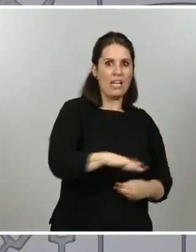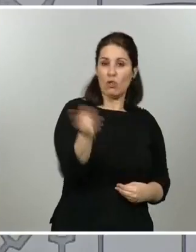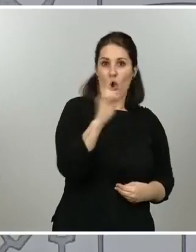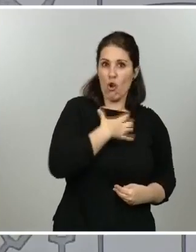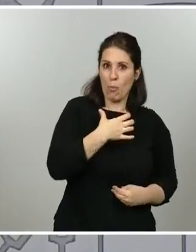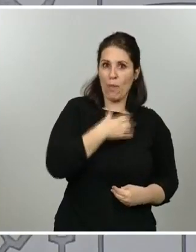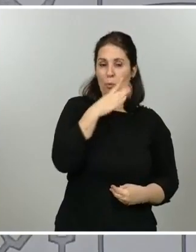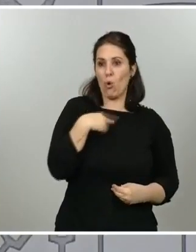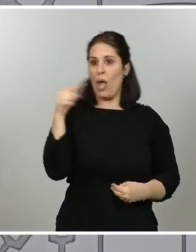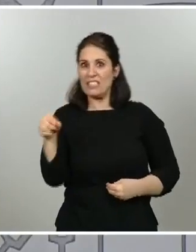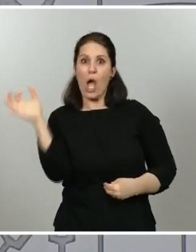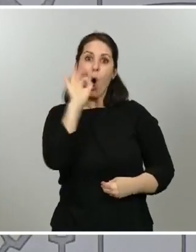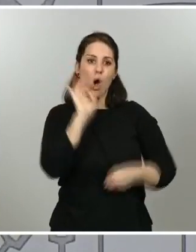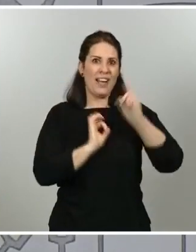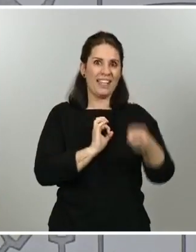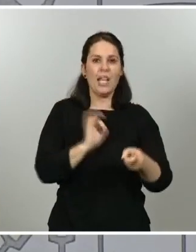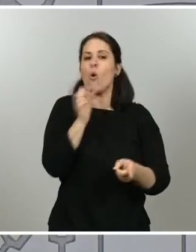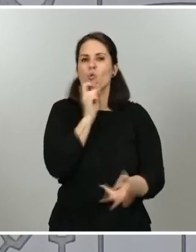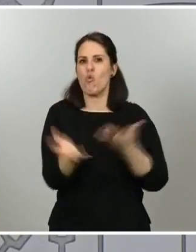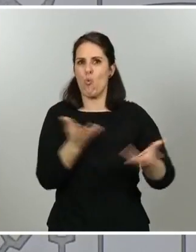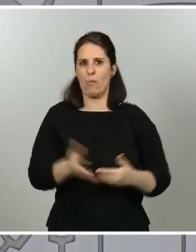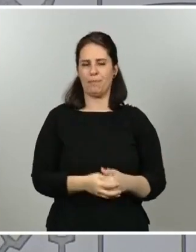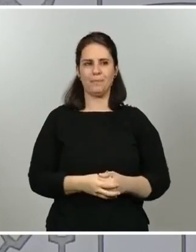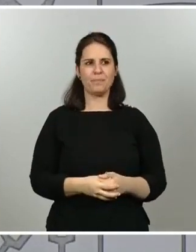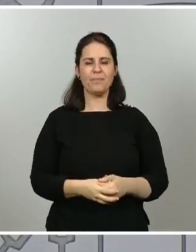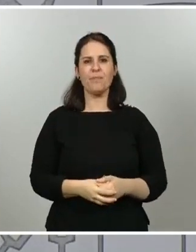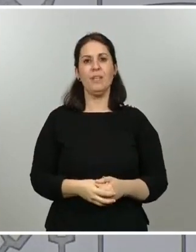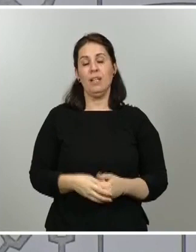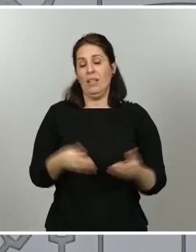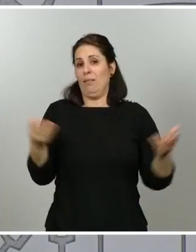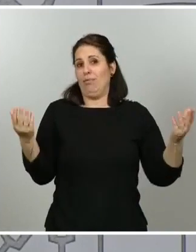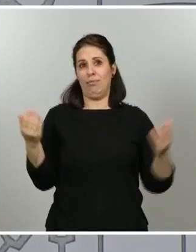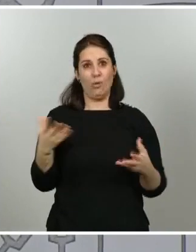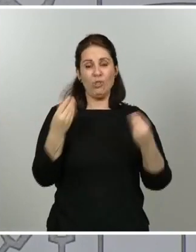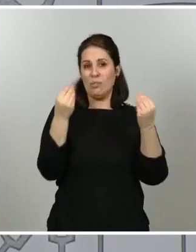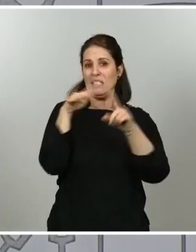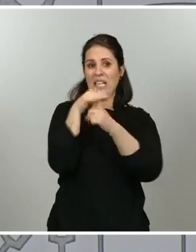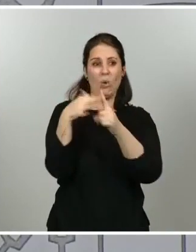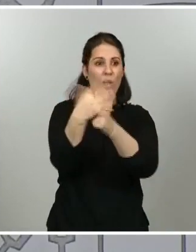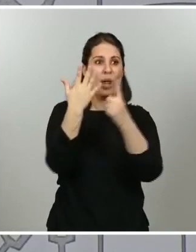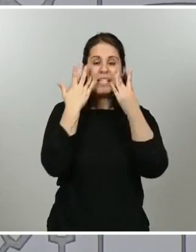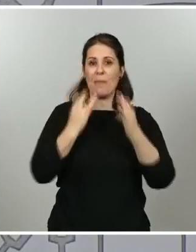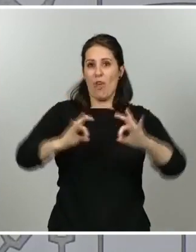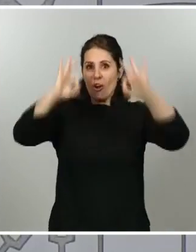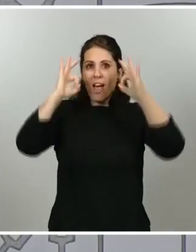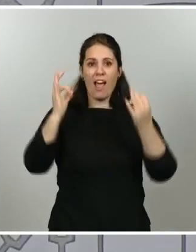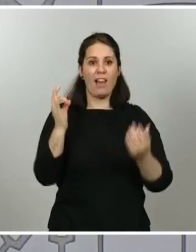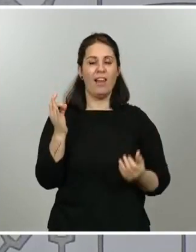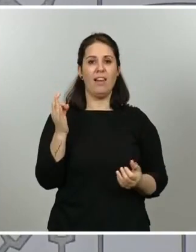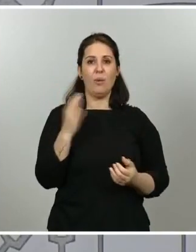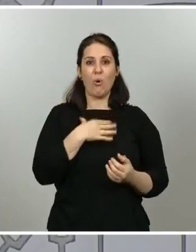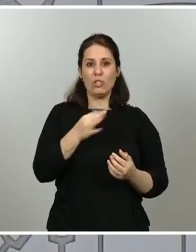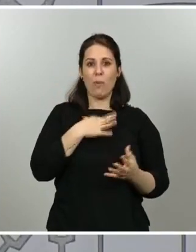sobre casuísticas muy concretas. Se van a dar muchísimas situaciones excepcionales o posibles alternativas y